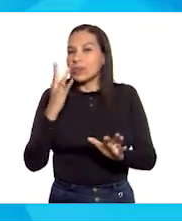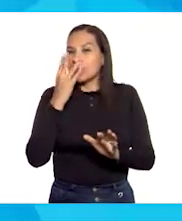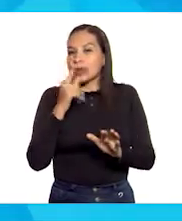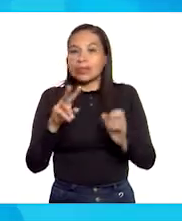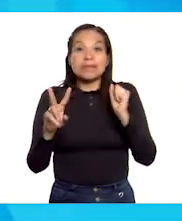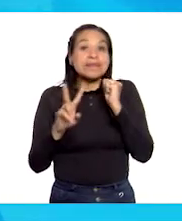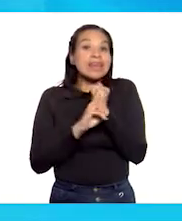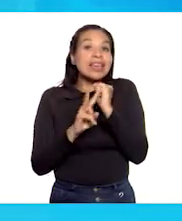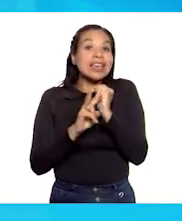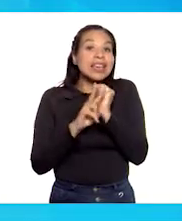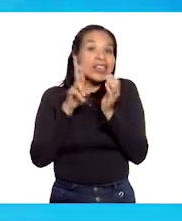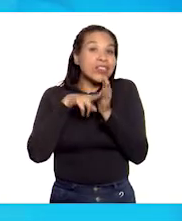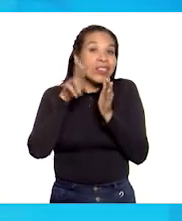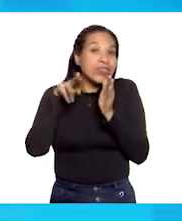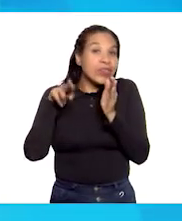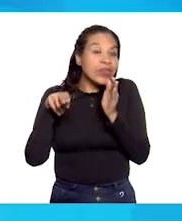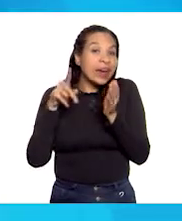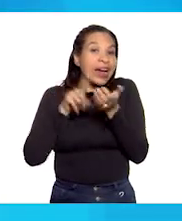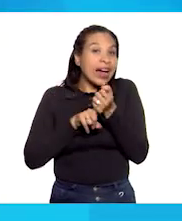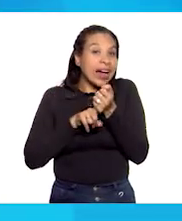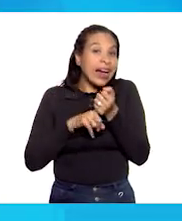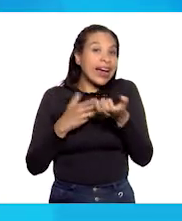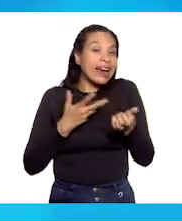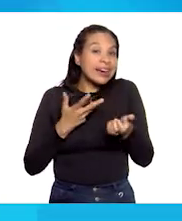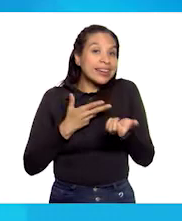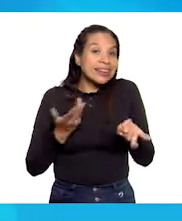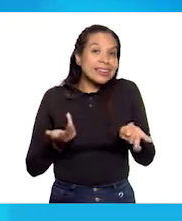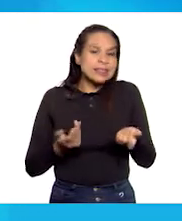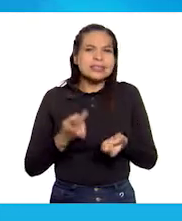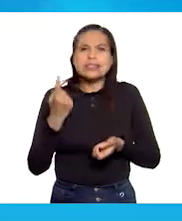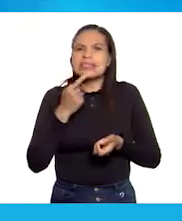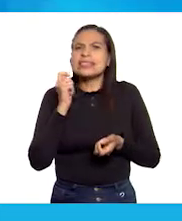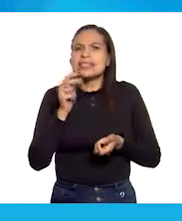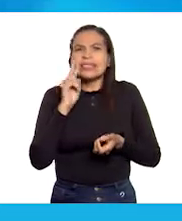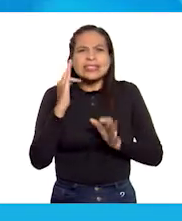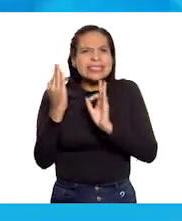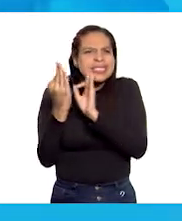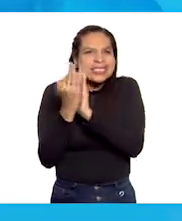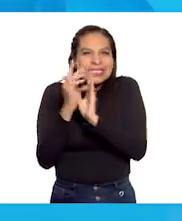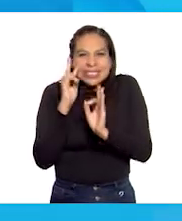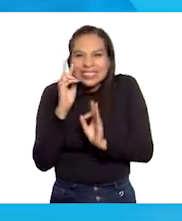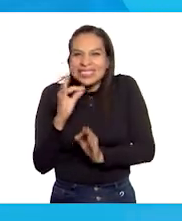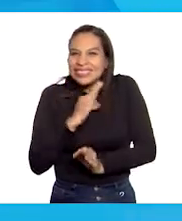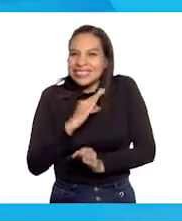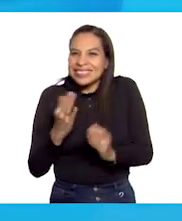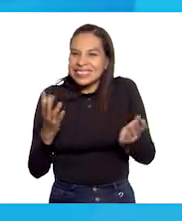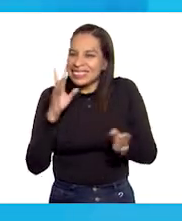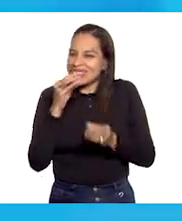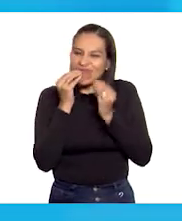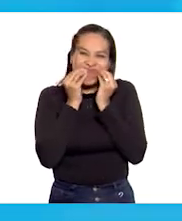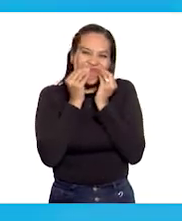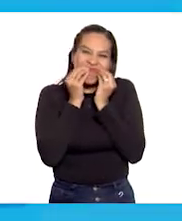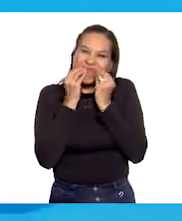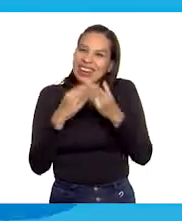son vidrios lo que tiene ahí pintados. ¿Y qué cerca lo podemos ver? Está